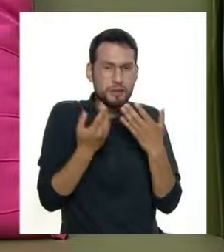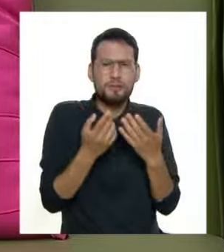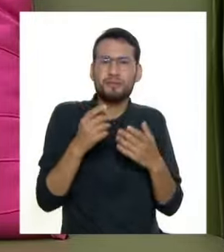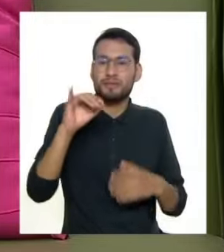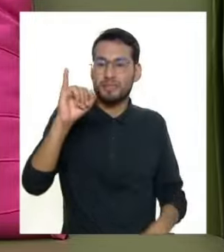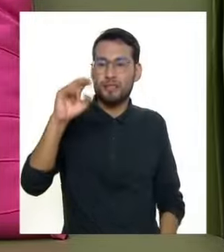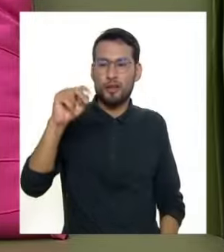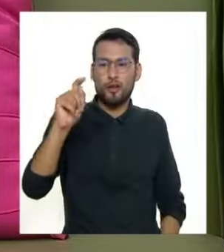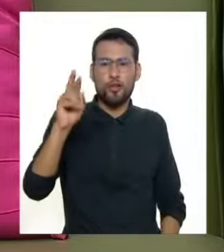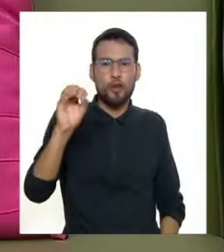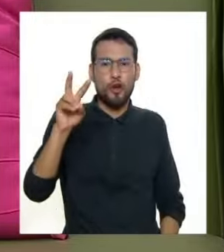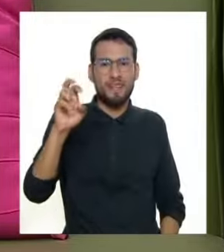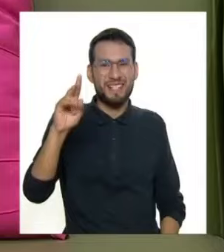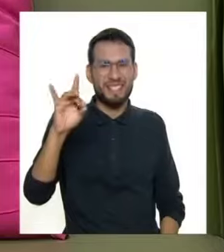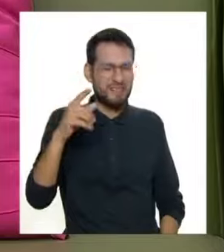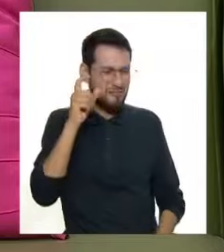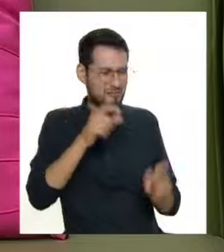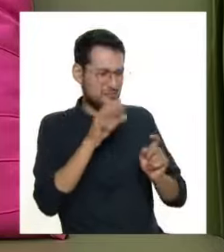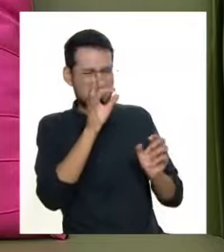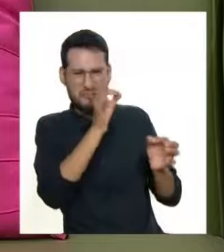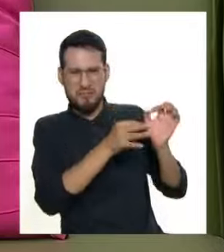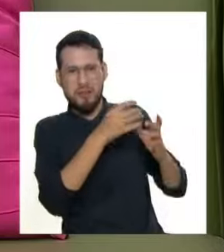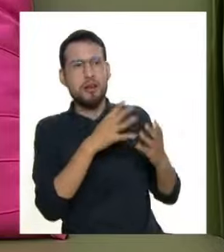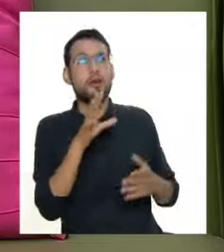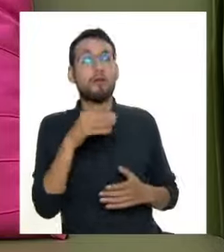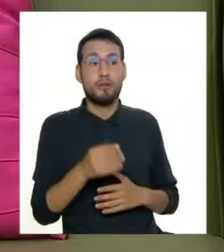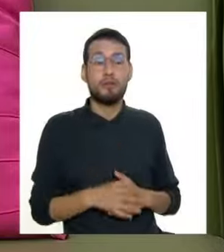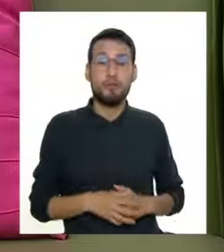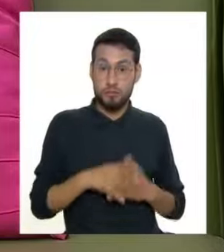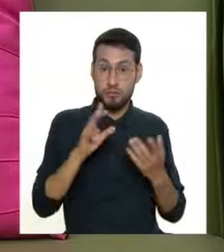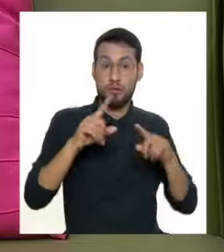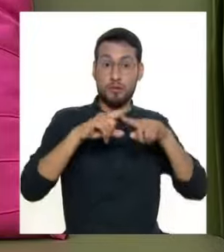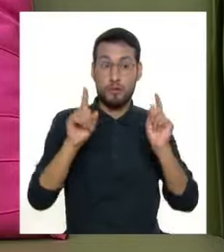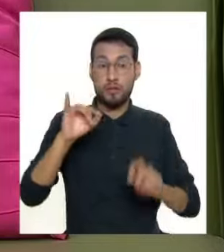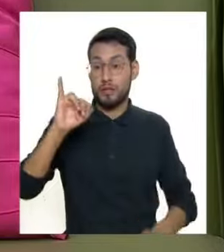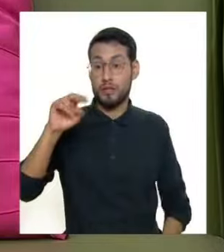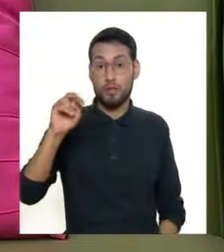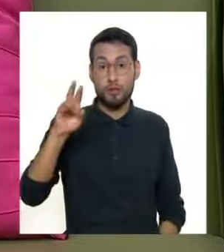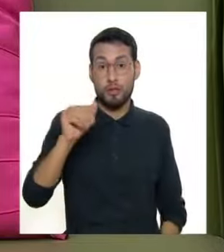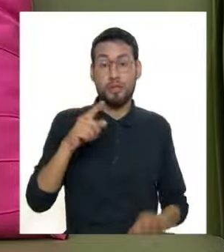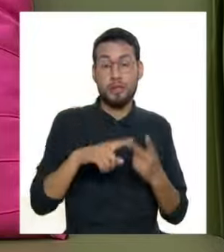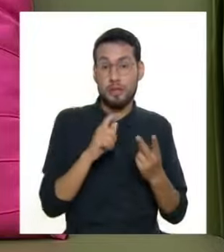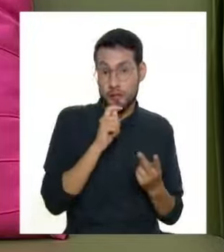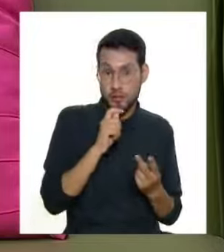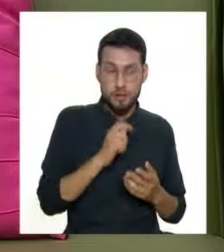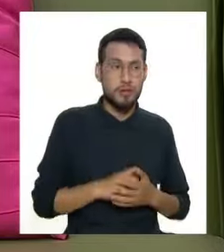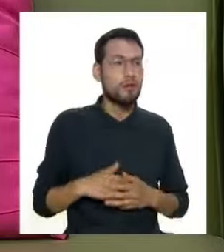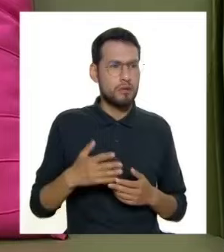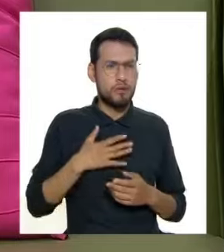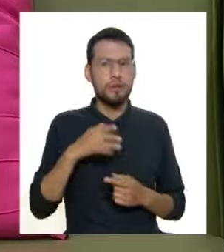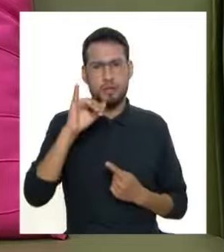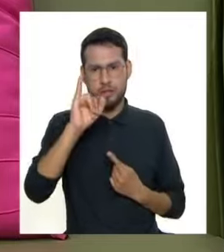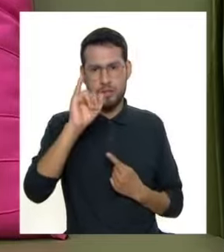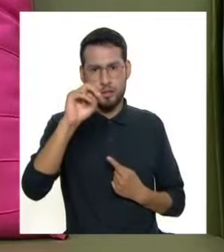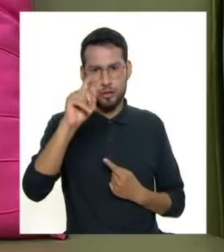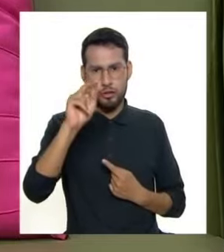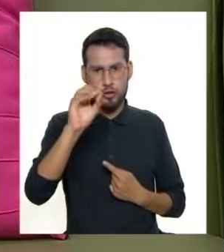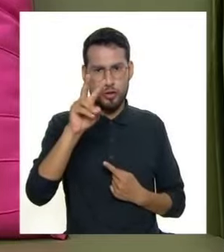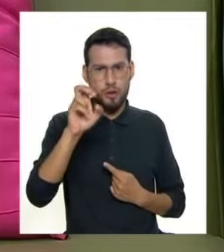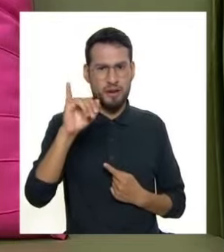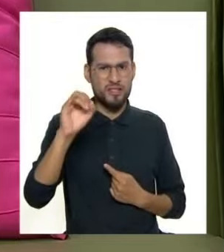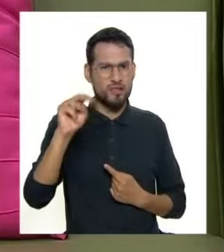manera horrible. Sí, ¿por sí. qué? Porque la introversión... Hay una diferencia entre la introversión y la timidez. Me voy a basar en la introversión. La